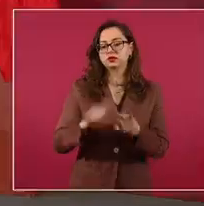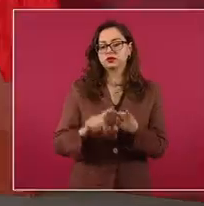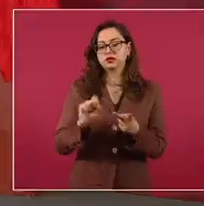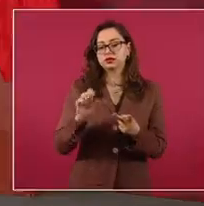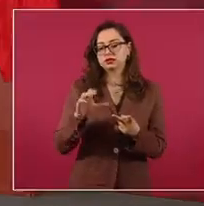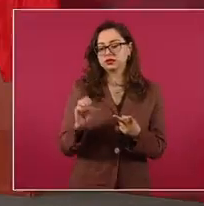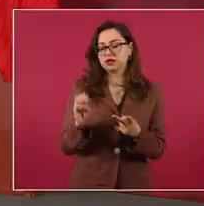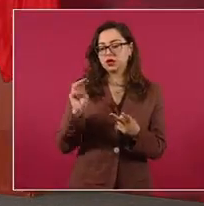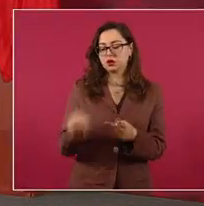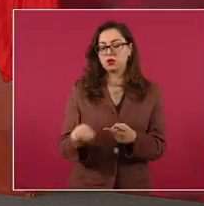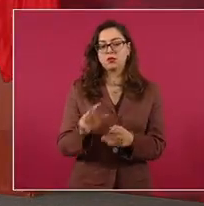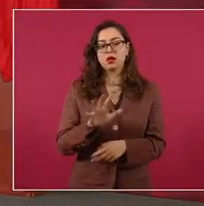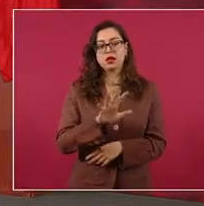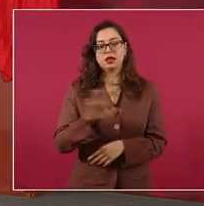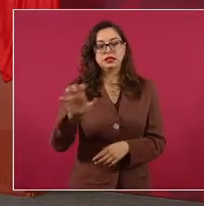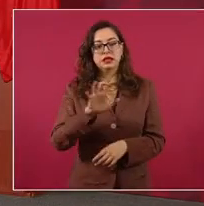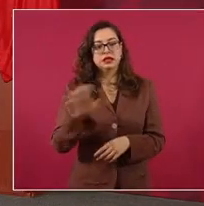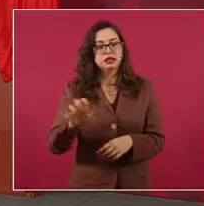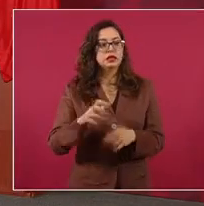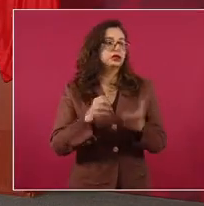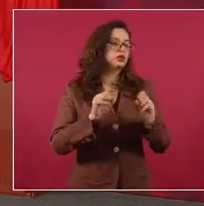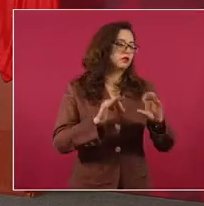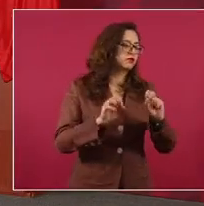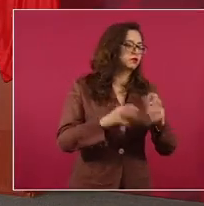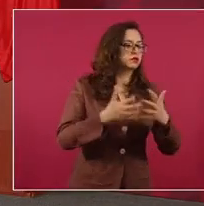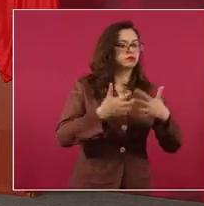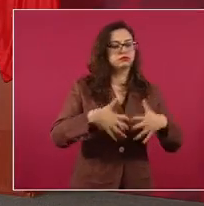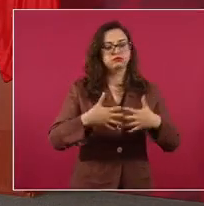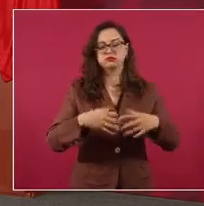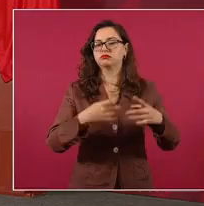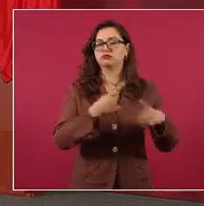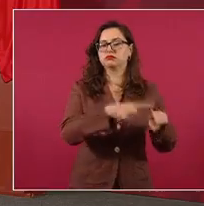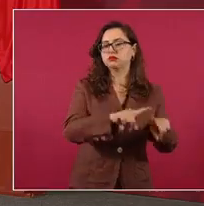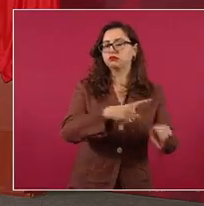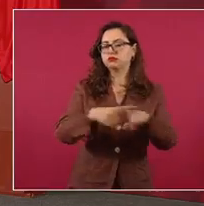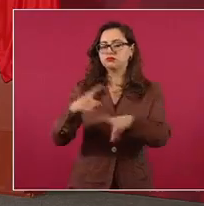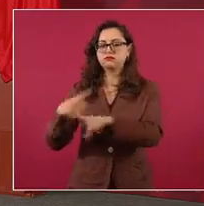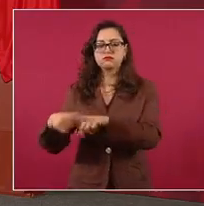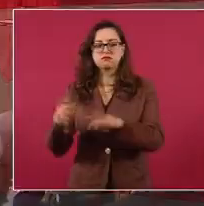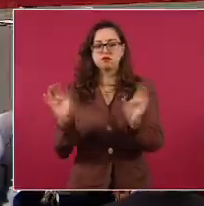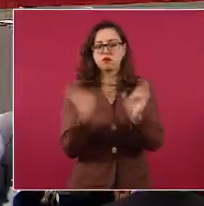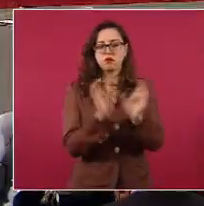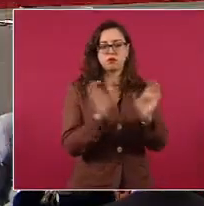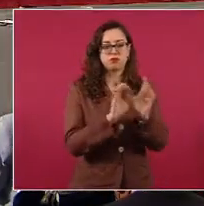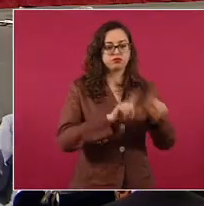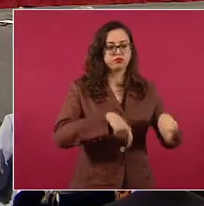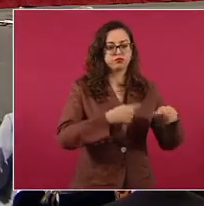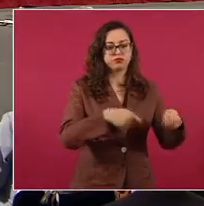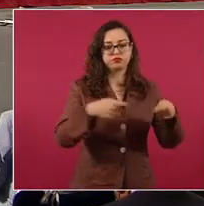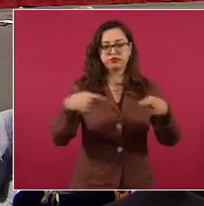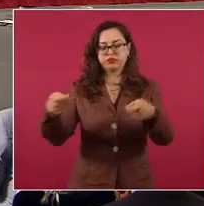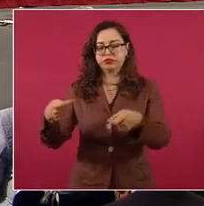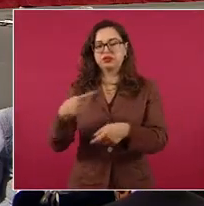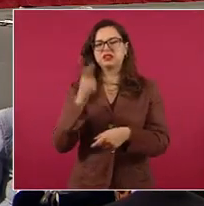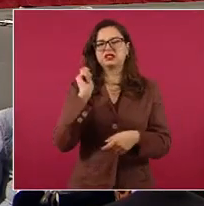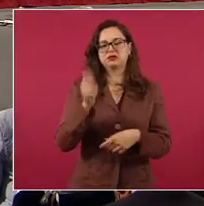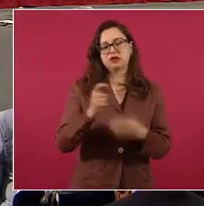sido ya certificados junto con la capacitación del personal. En materia de justicia,